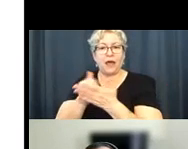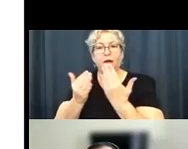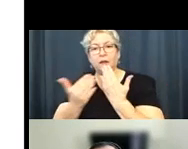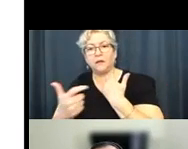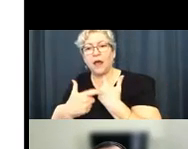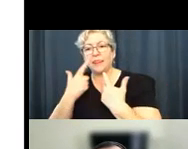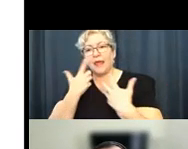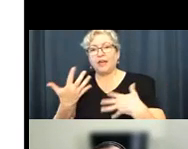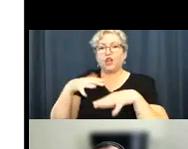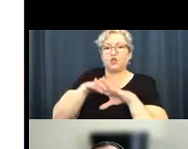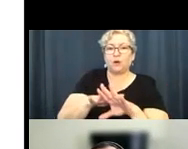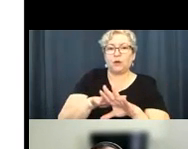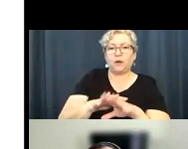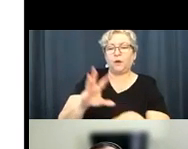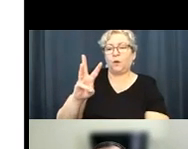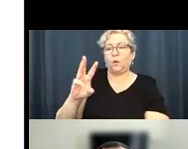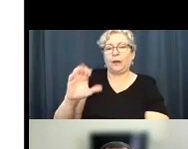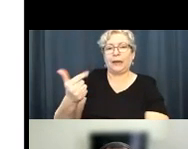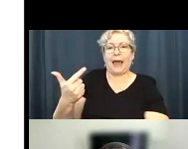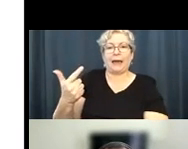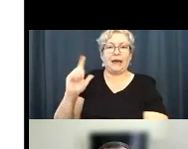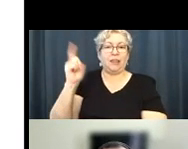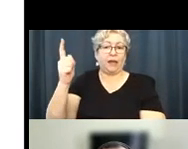a través del tiempo y integrar